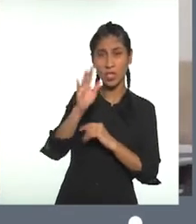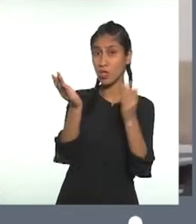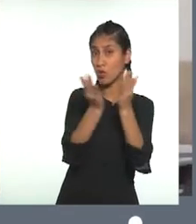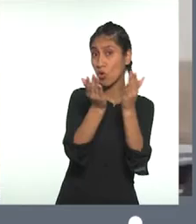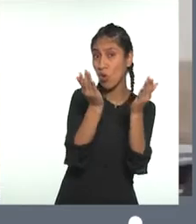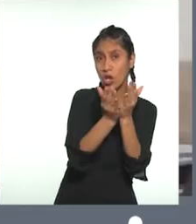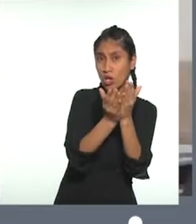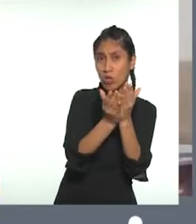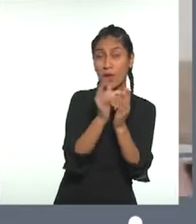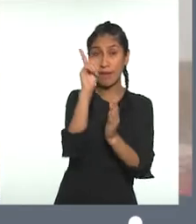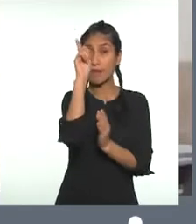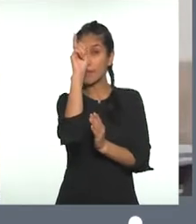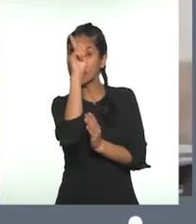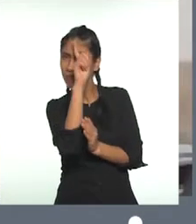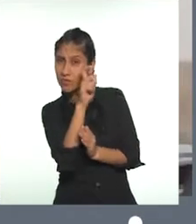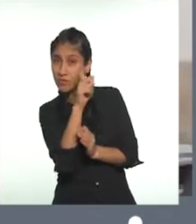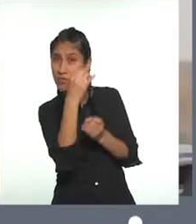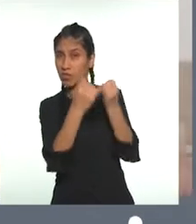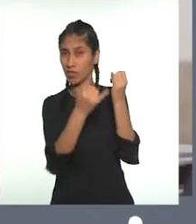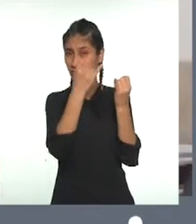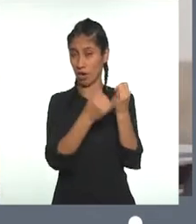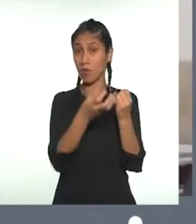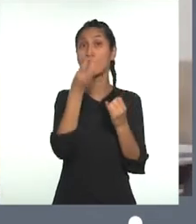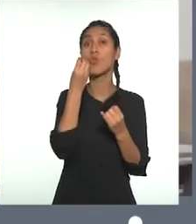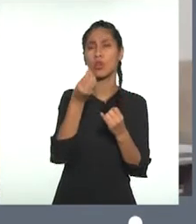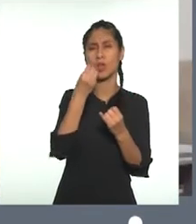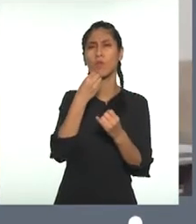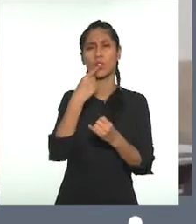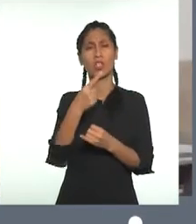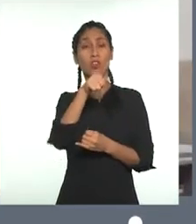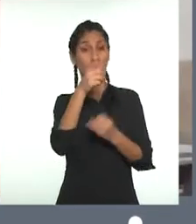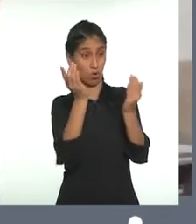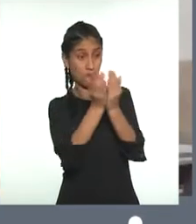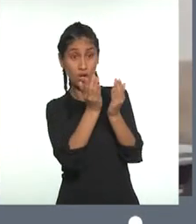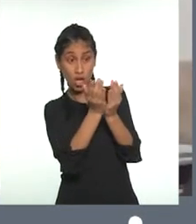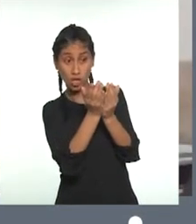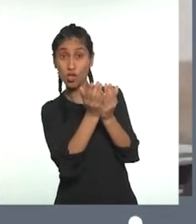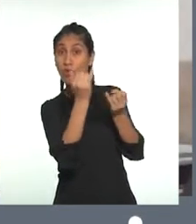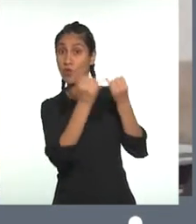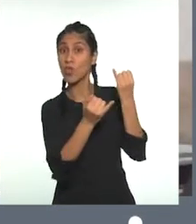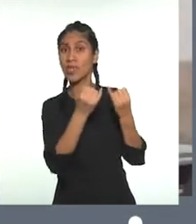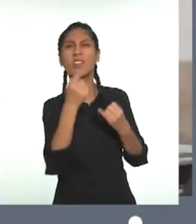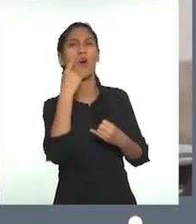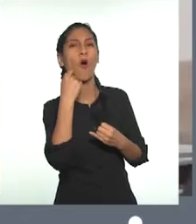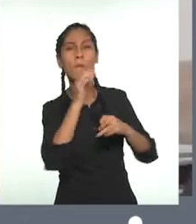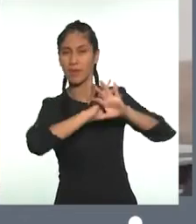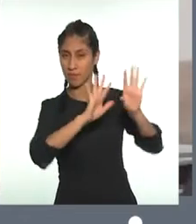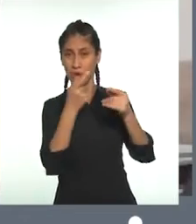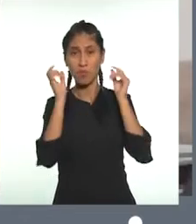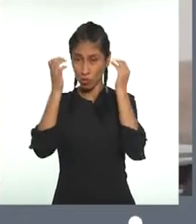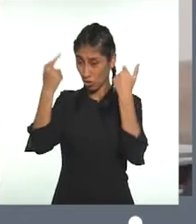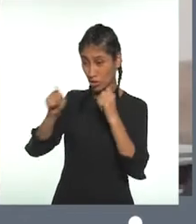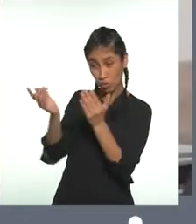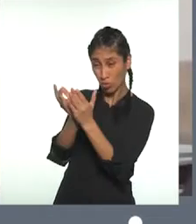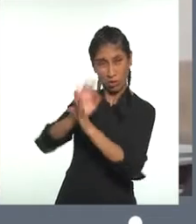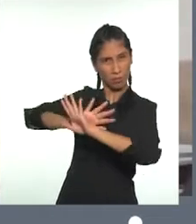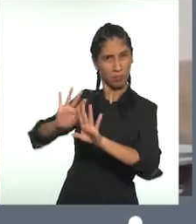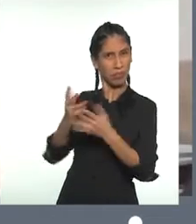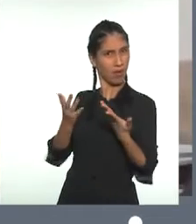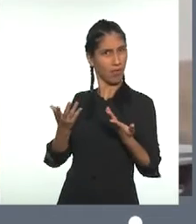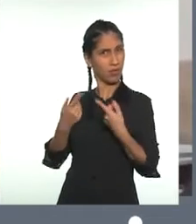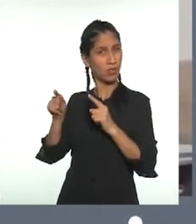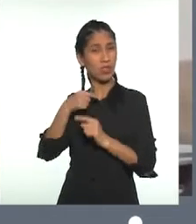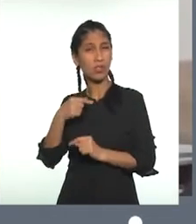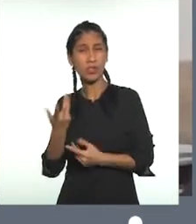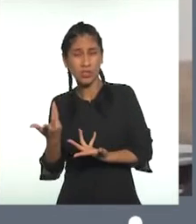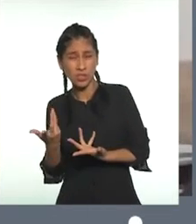escuela. ¿Por qué? Porque era un privilegio que solo se les otorgaba a los varones antiguamente. Y que una mujer pudiera